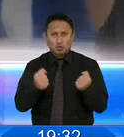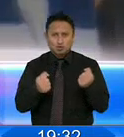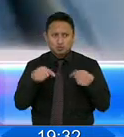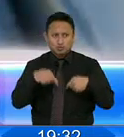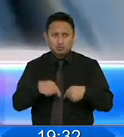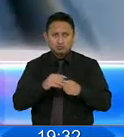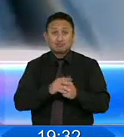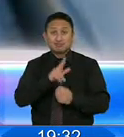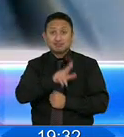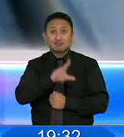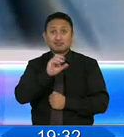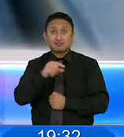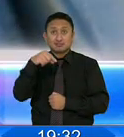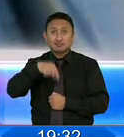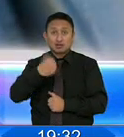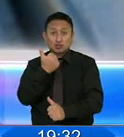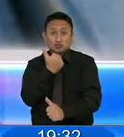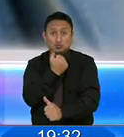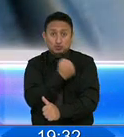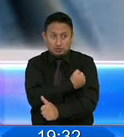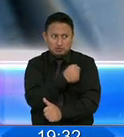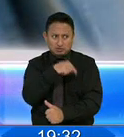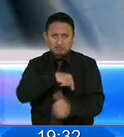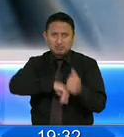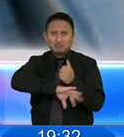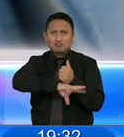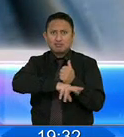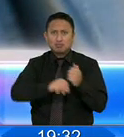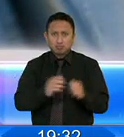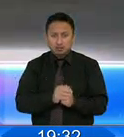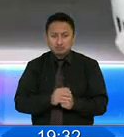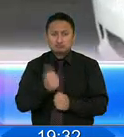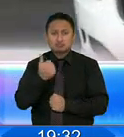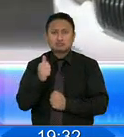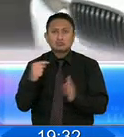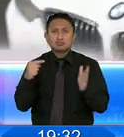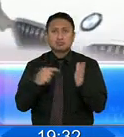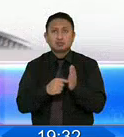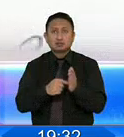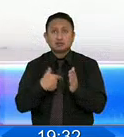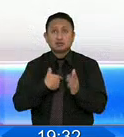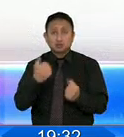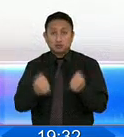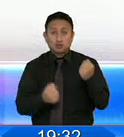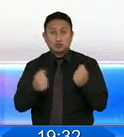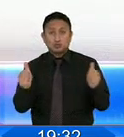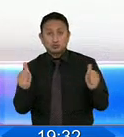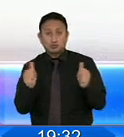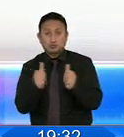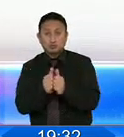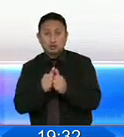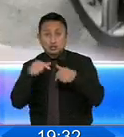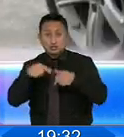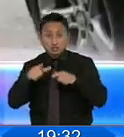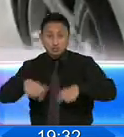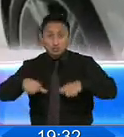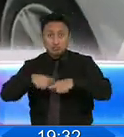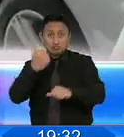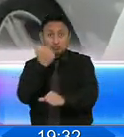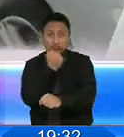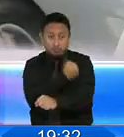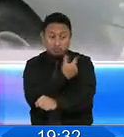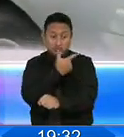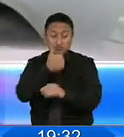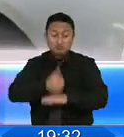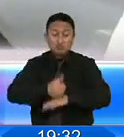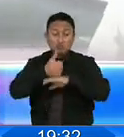30 viales con vacunas contra el coronavirus valoradas en $10,000. El auto fue estacionado cerca de un sitio de vacunación y, según las autoridades,